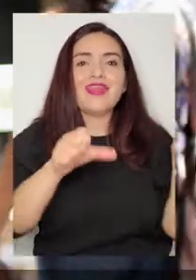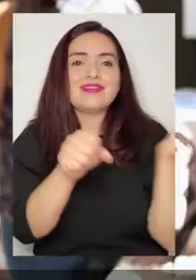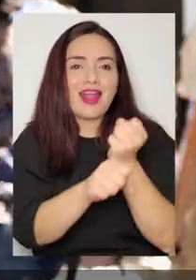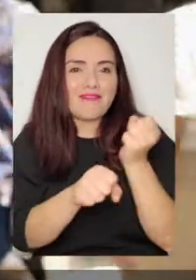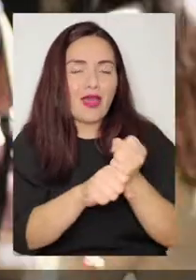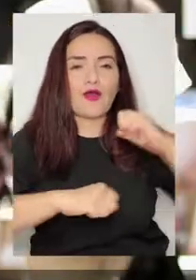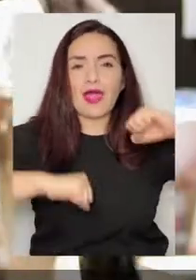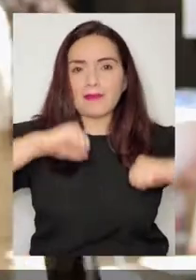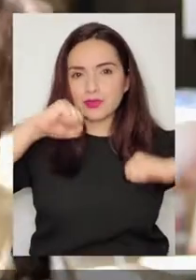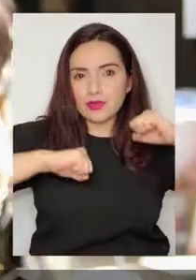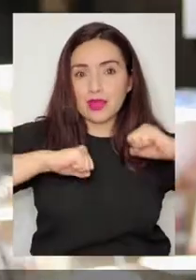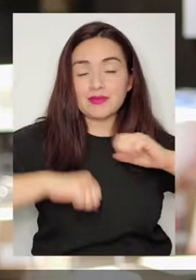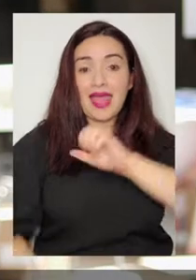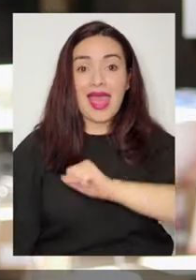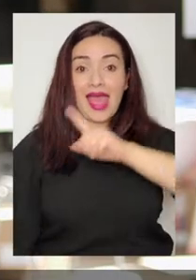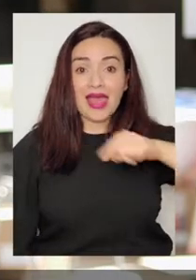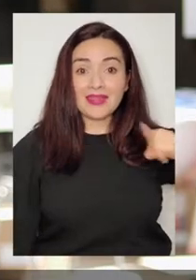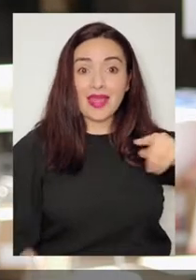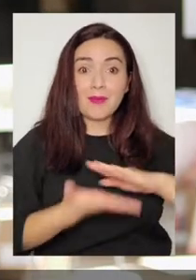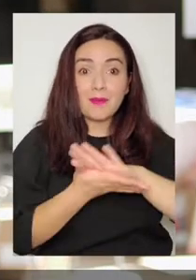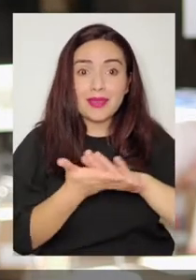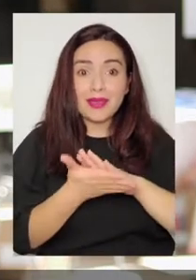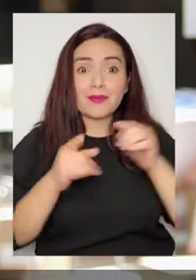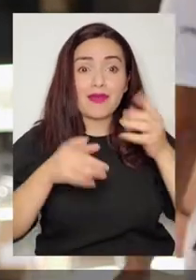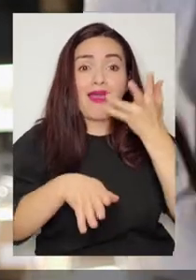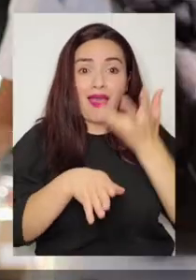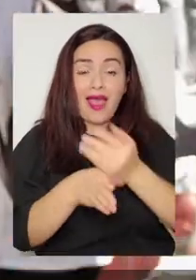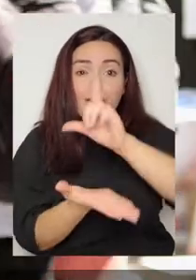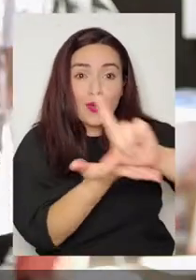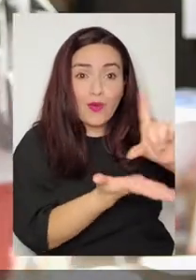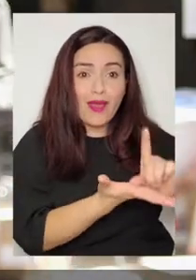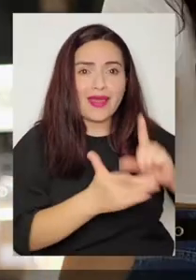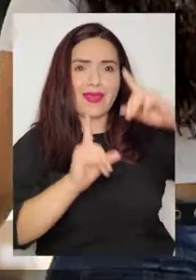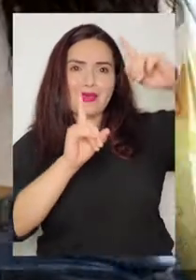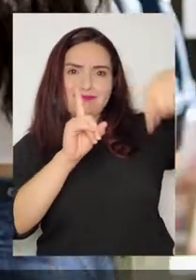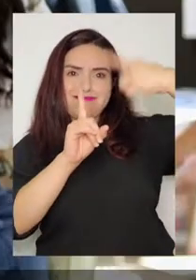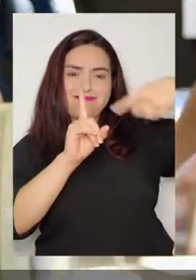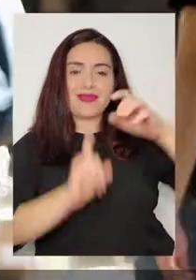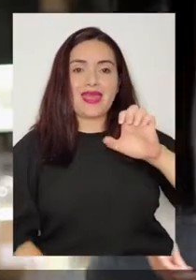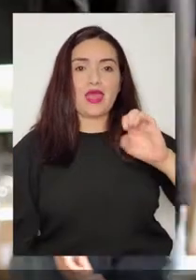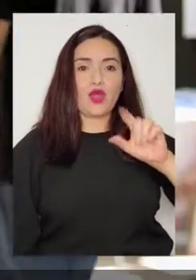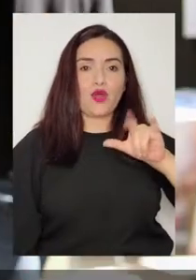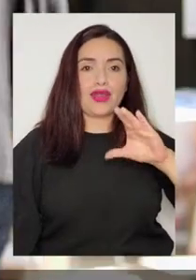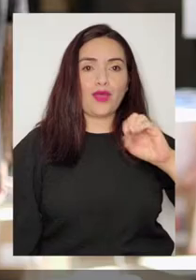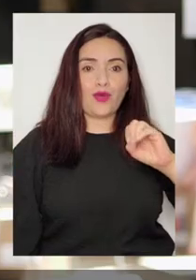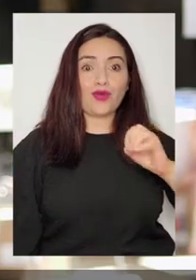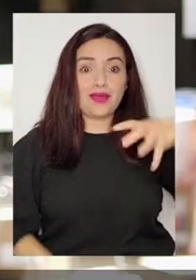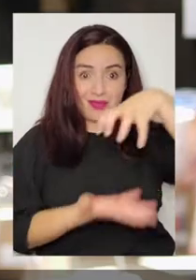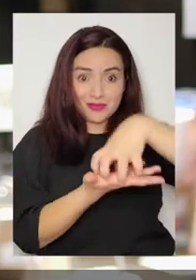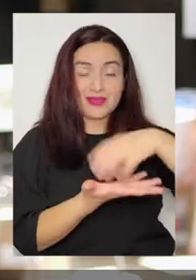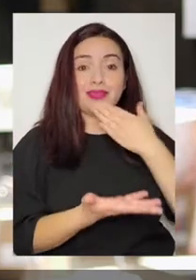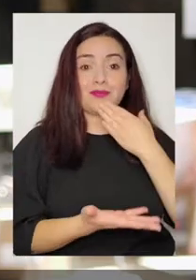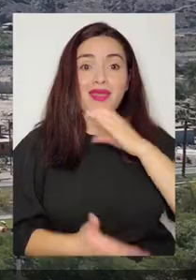como productivas, industriales. En Atacama, por ejemplo, hay grandes centros eólicos que se están distribuyendo allá en